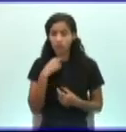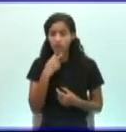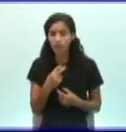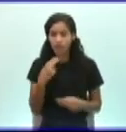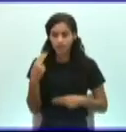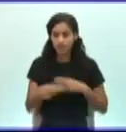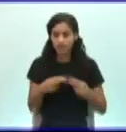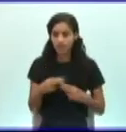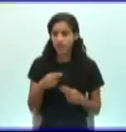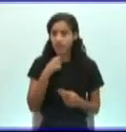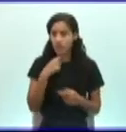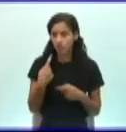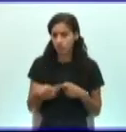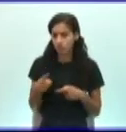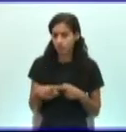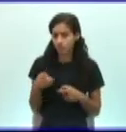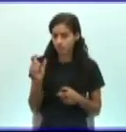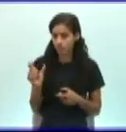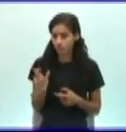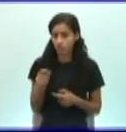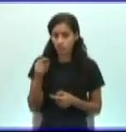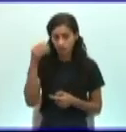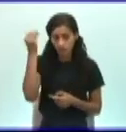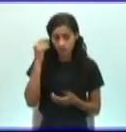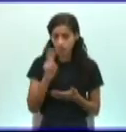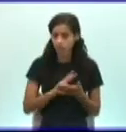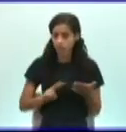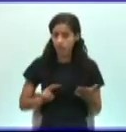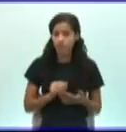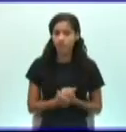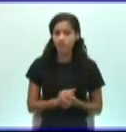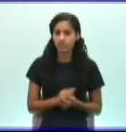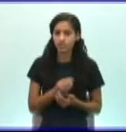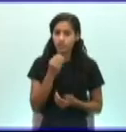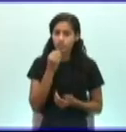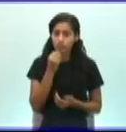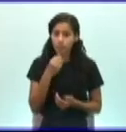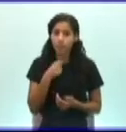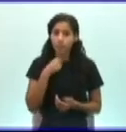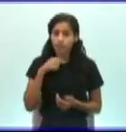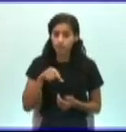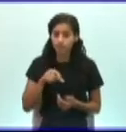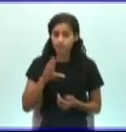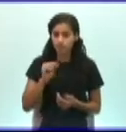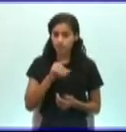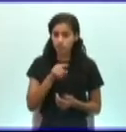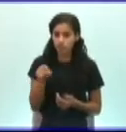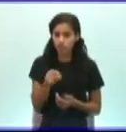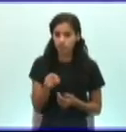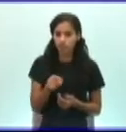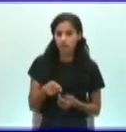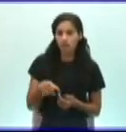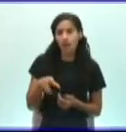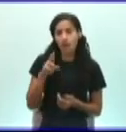forman sílabas. Ya ustedes saben leerlas, pues déjenme decirle que con la letra R sucede lo